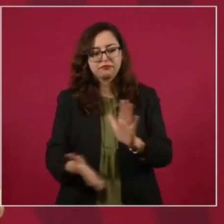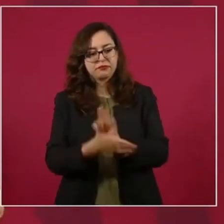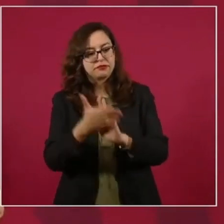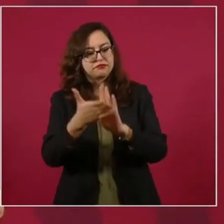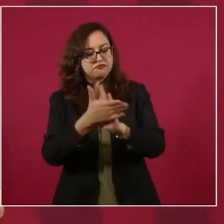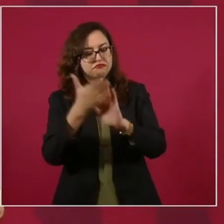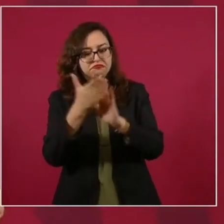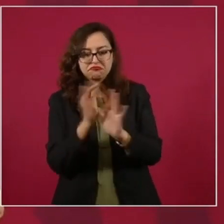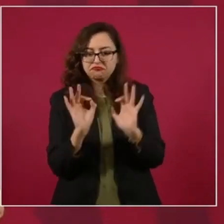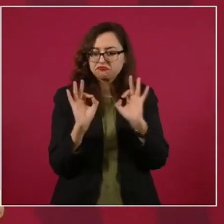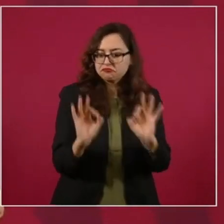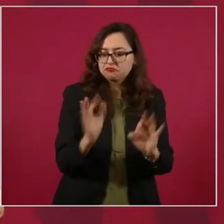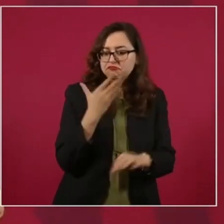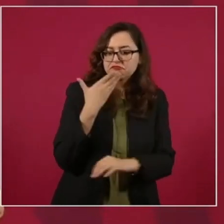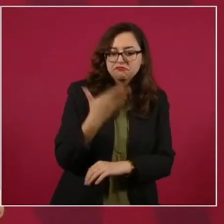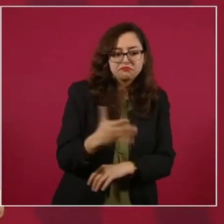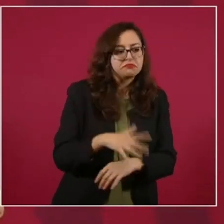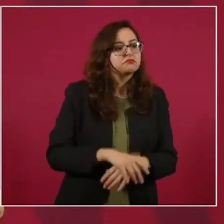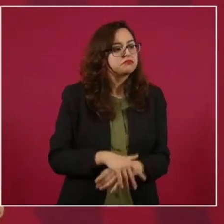anterior,